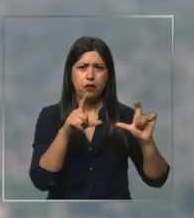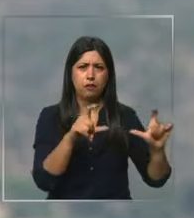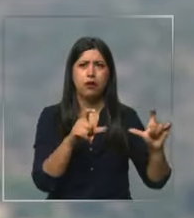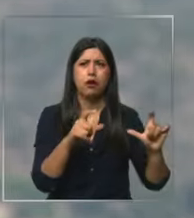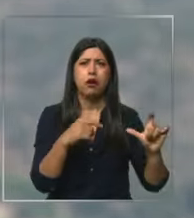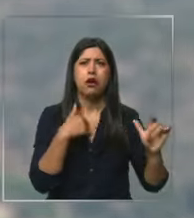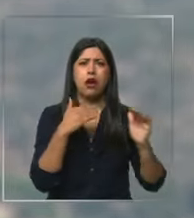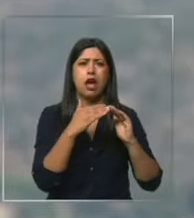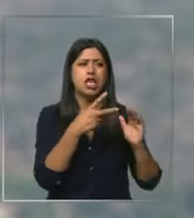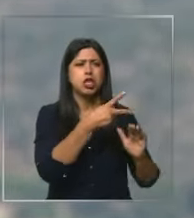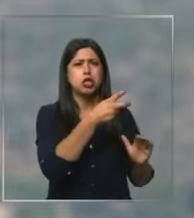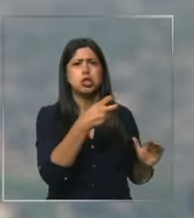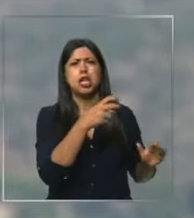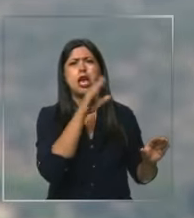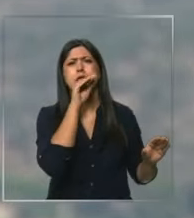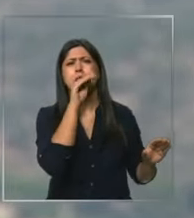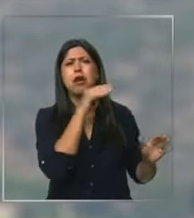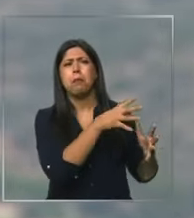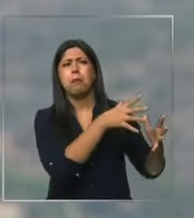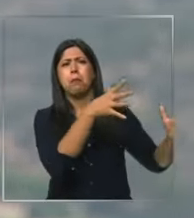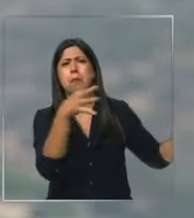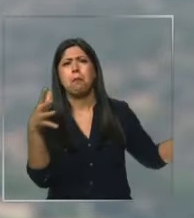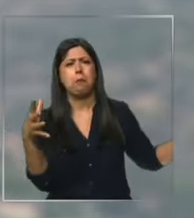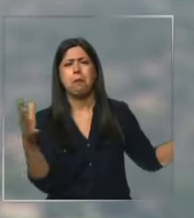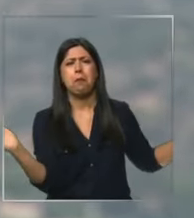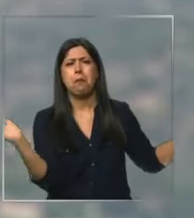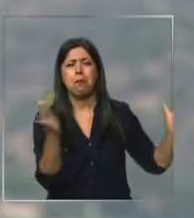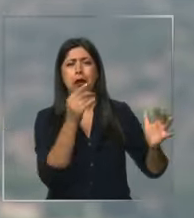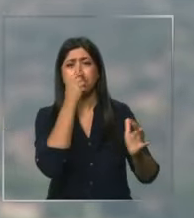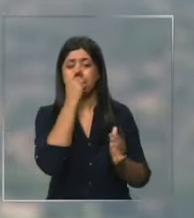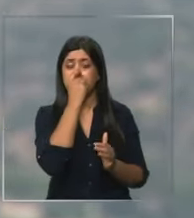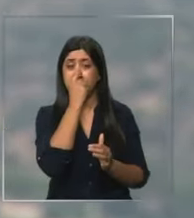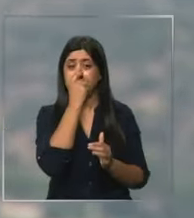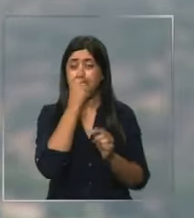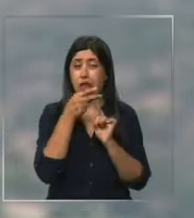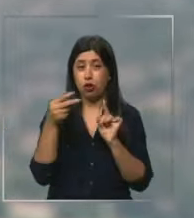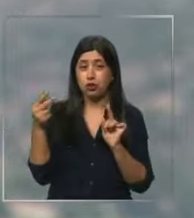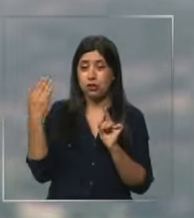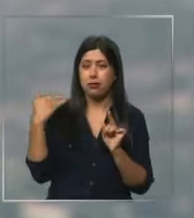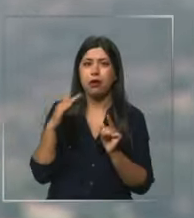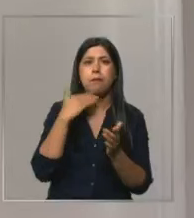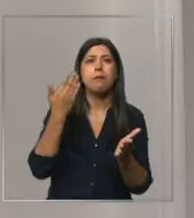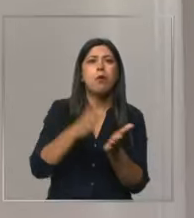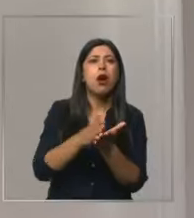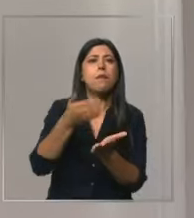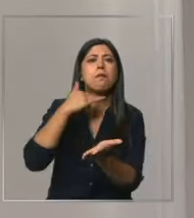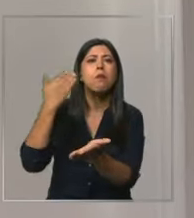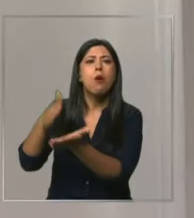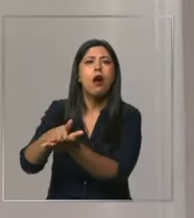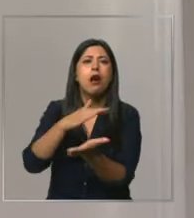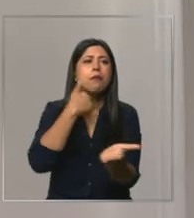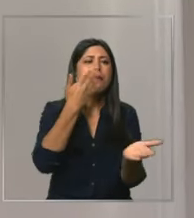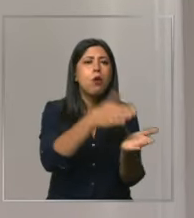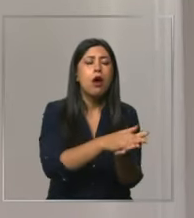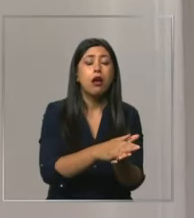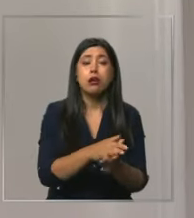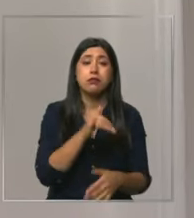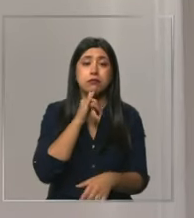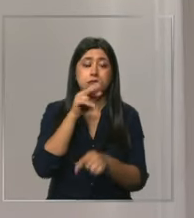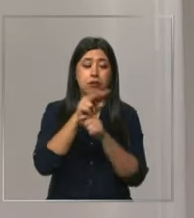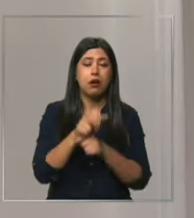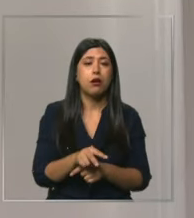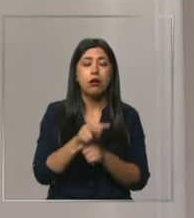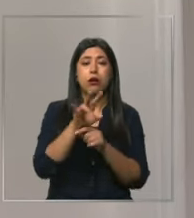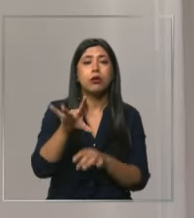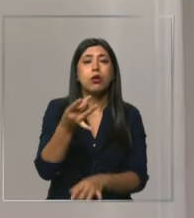casa habían 200 o más, y estaba lleno de patos. Y estas últimas 2 semanas se han ido muriendo. No se ha diagnosticado esta